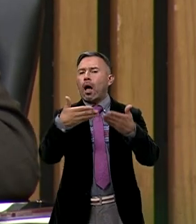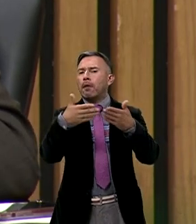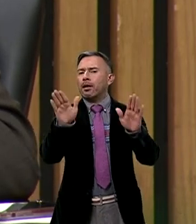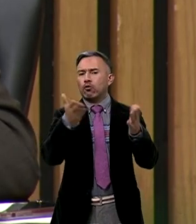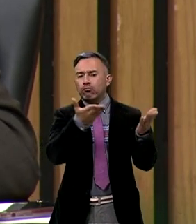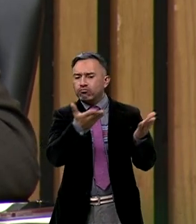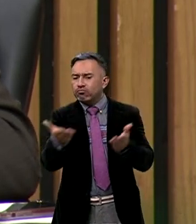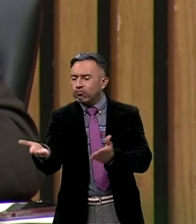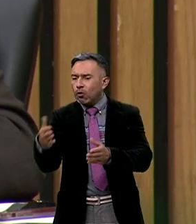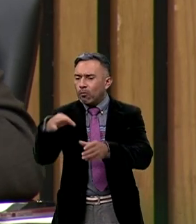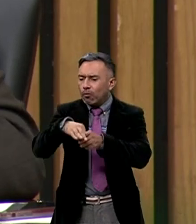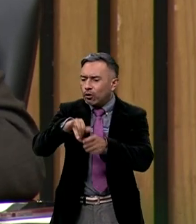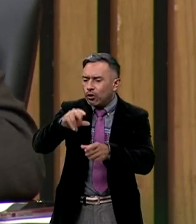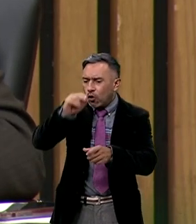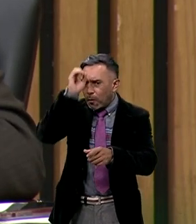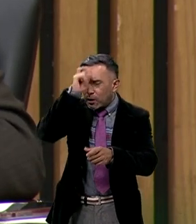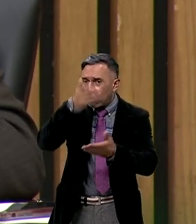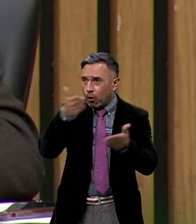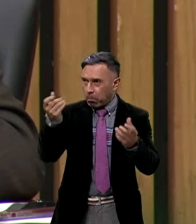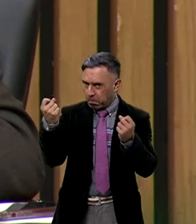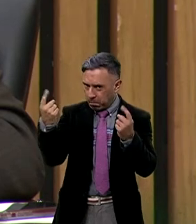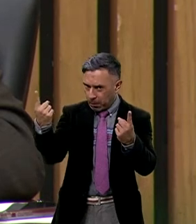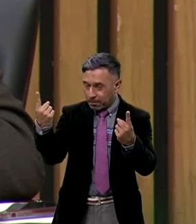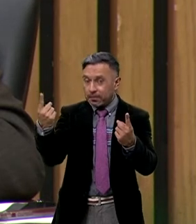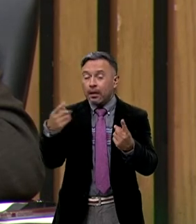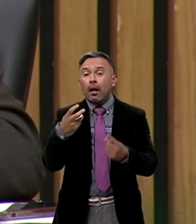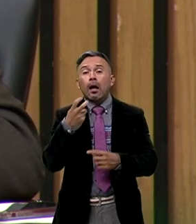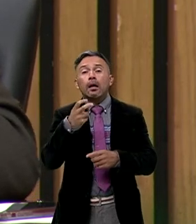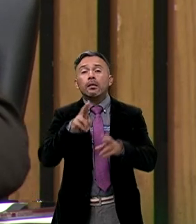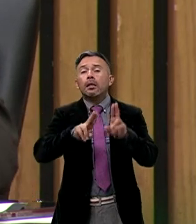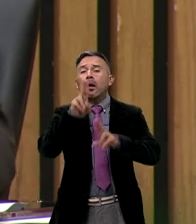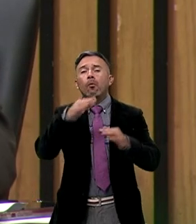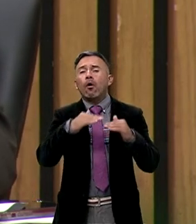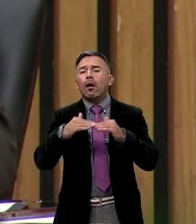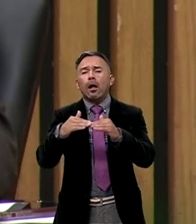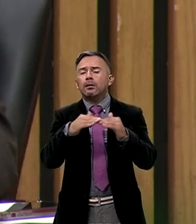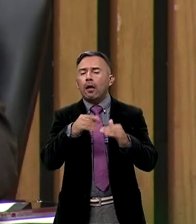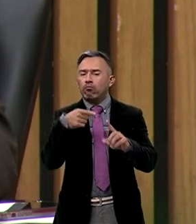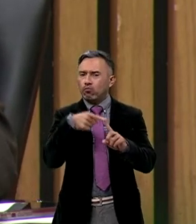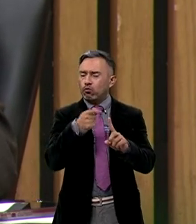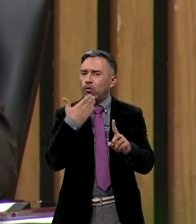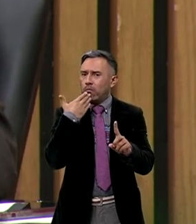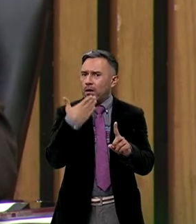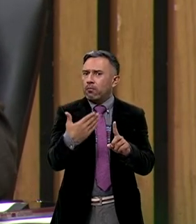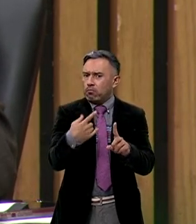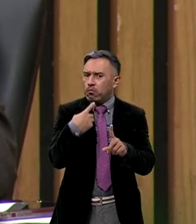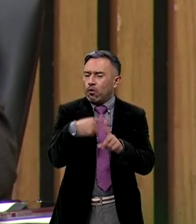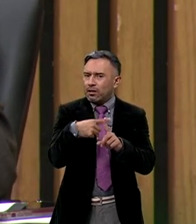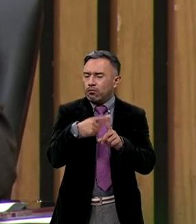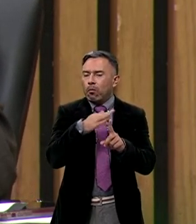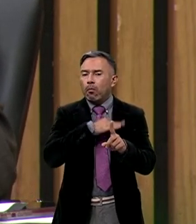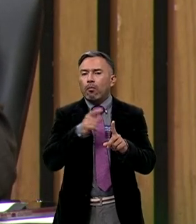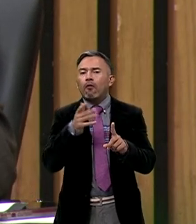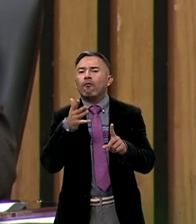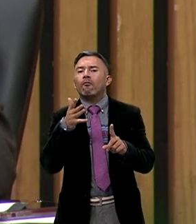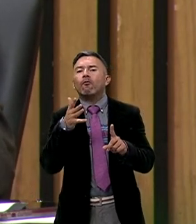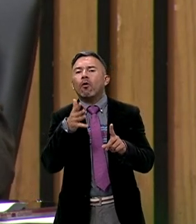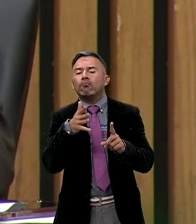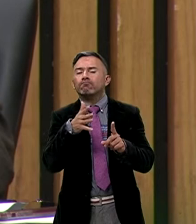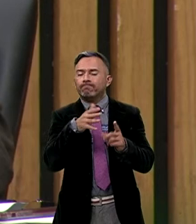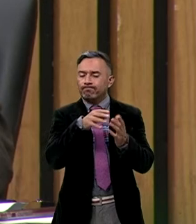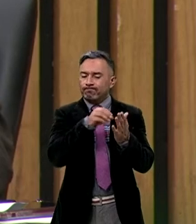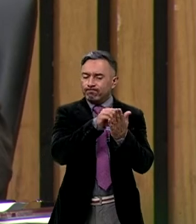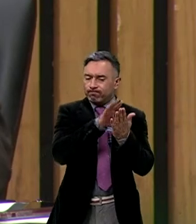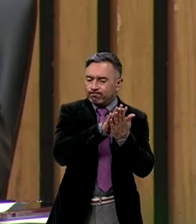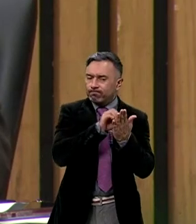mención que este ejercicio democrático es un excelente antecedente para satisfacer y establecer las bases